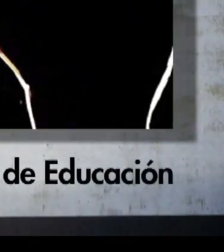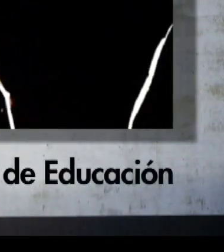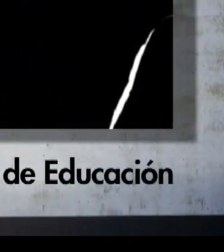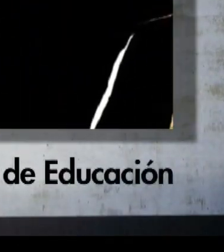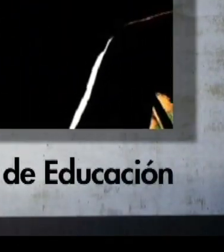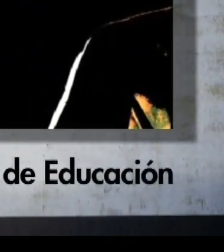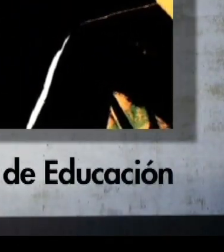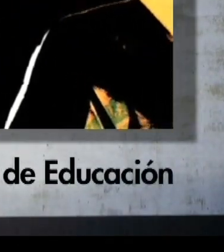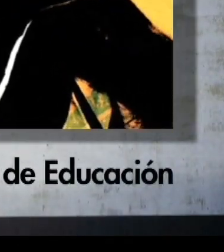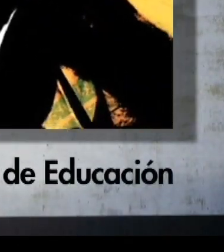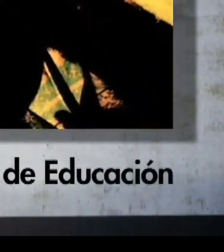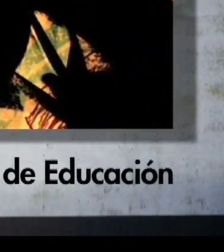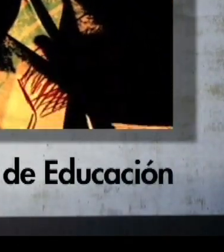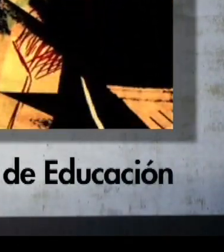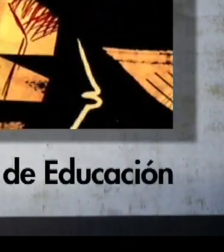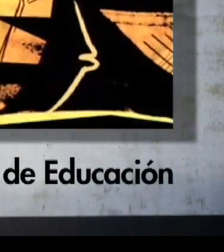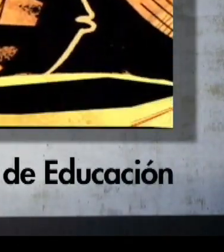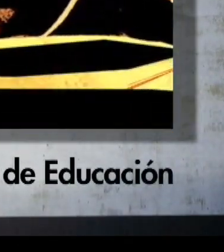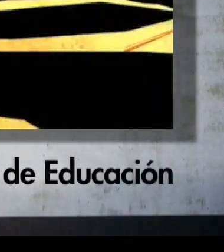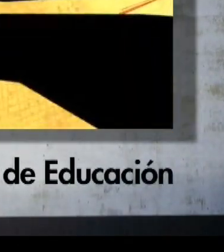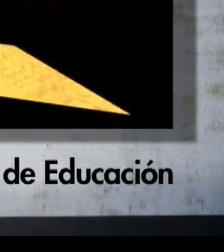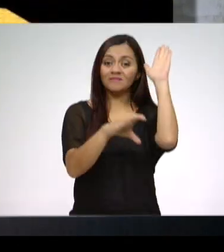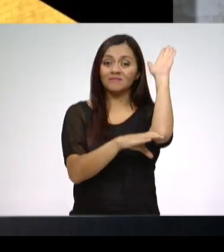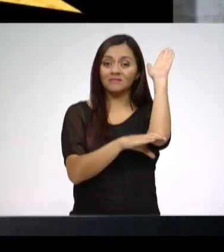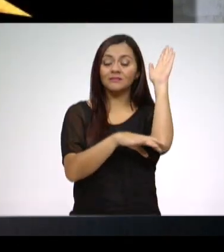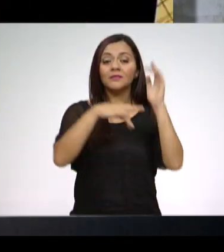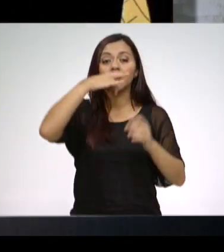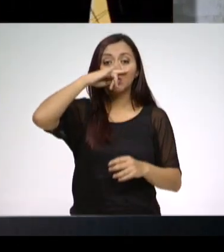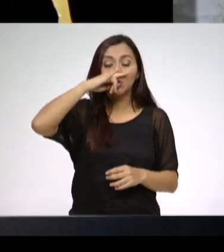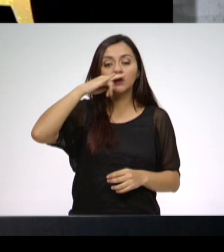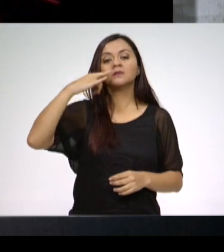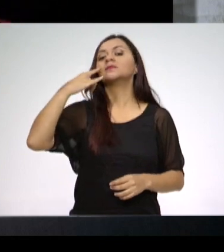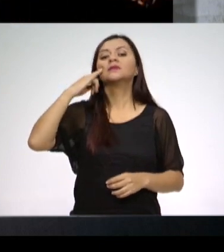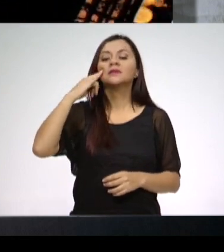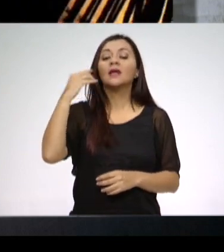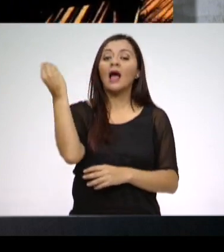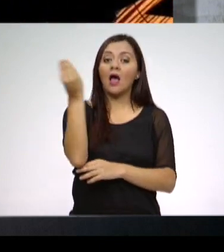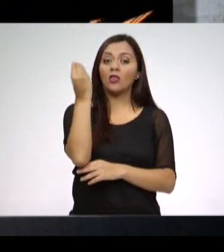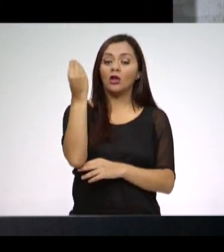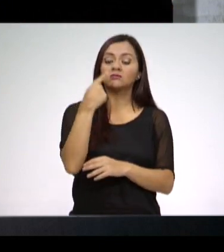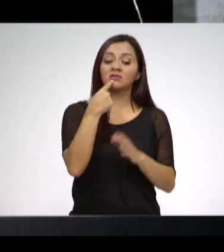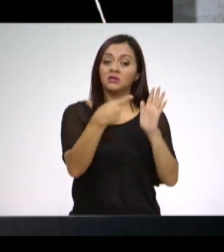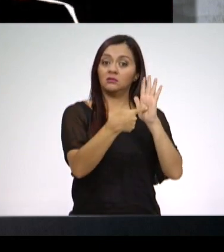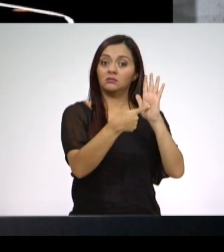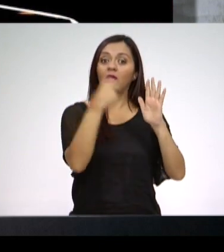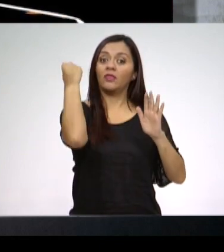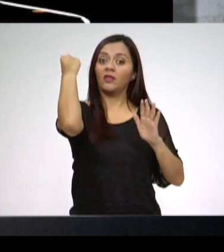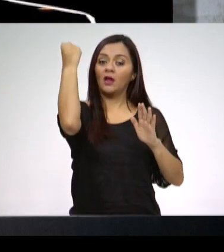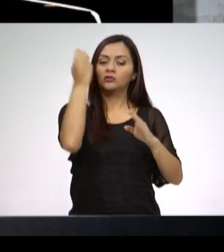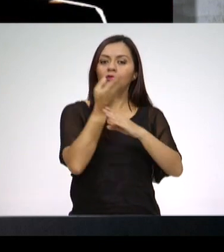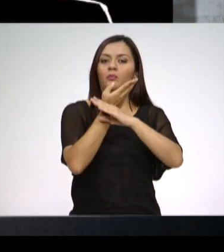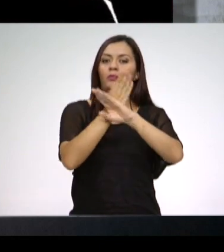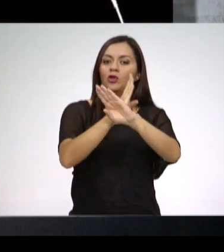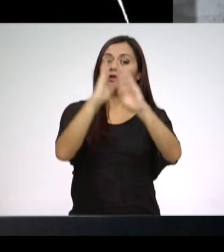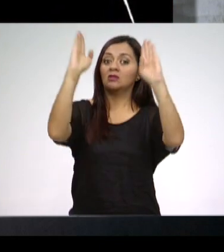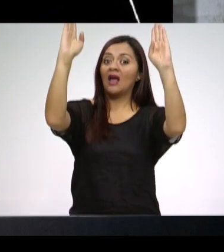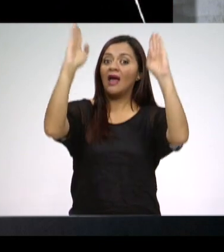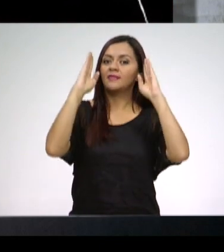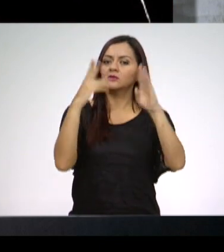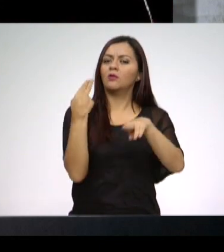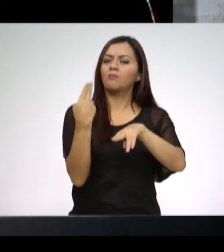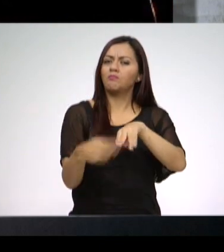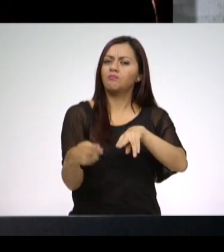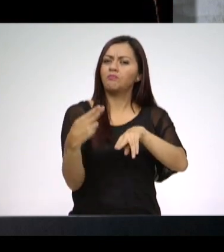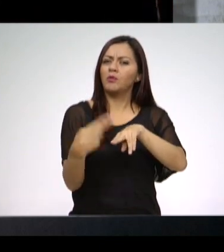Dice la Constitución que los niños, niñas y adolescentes tenemos derecho a la protección y atención inmediata